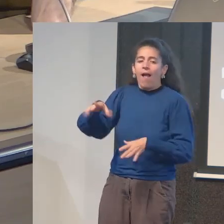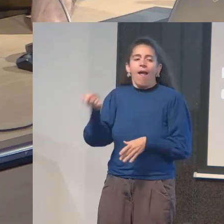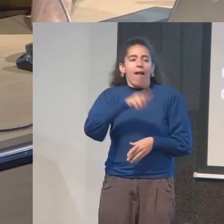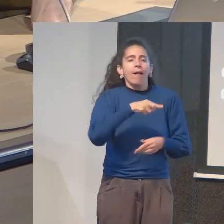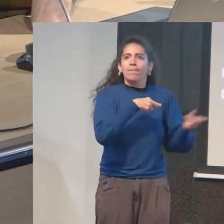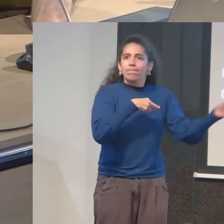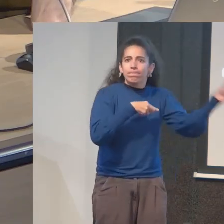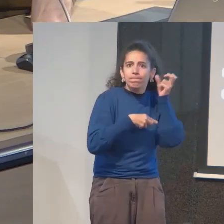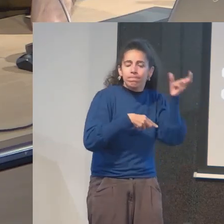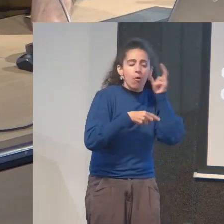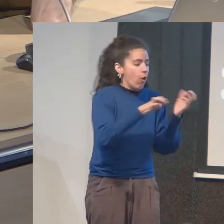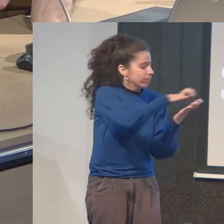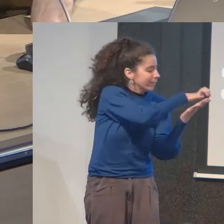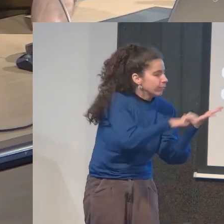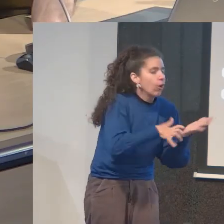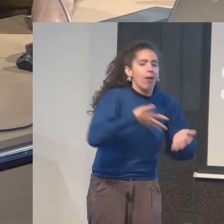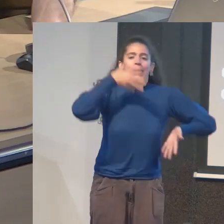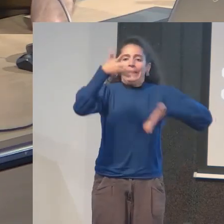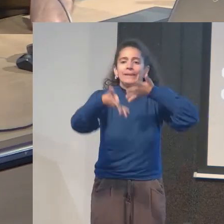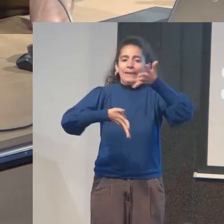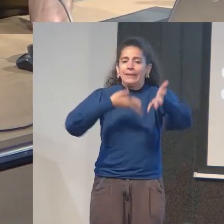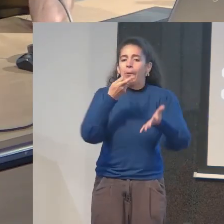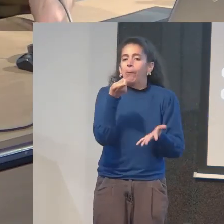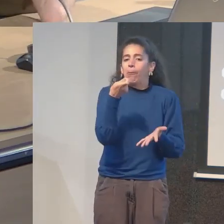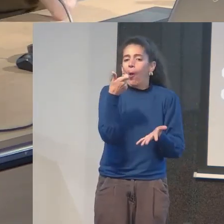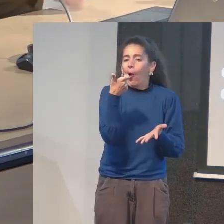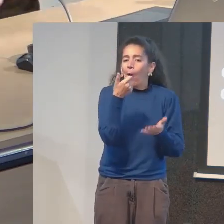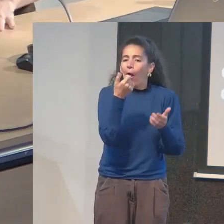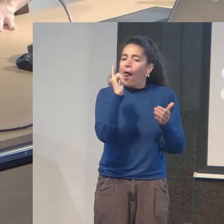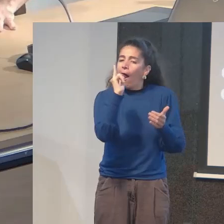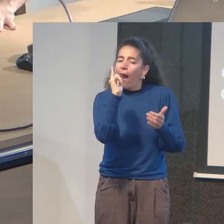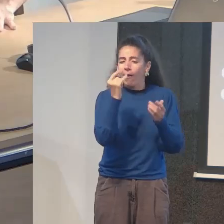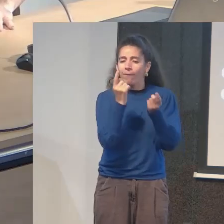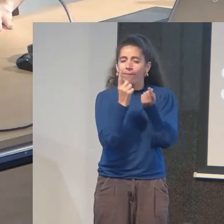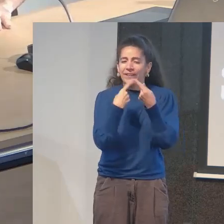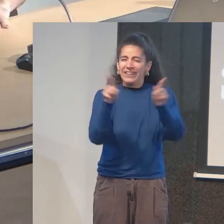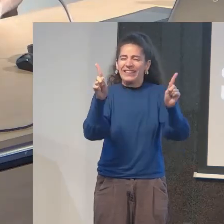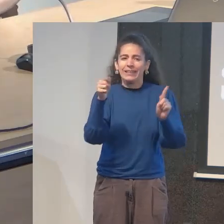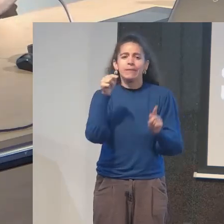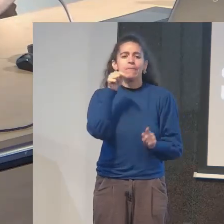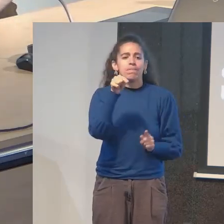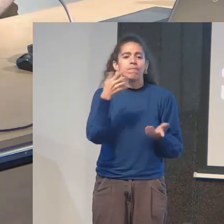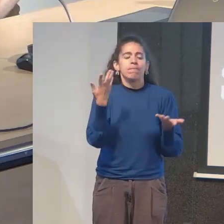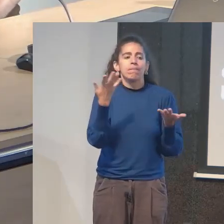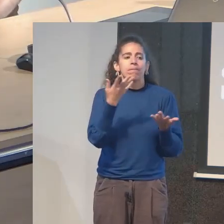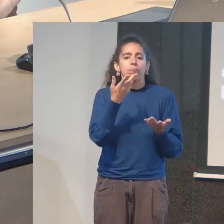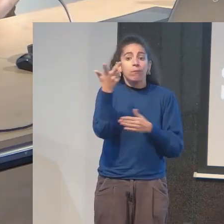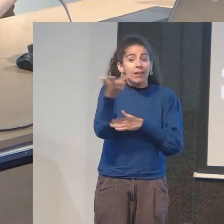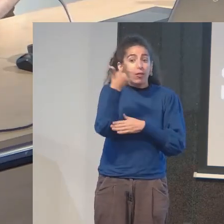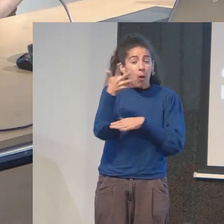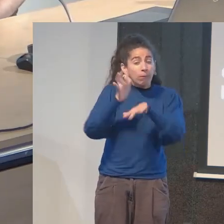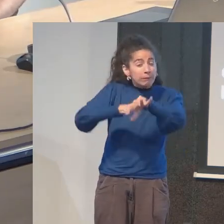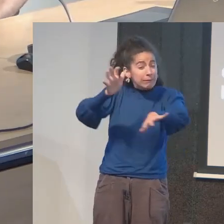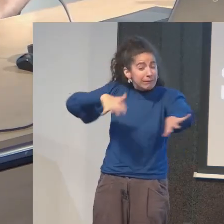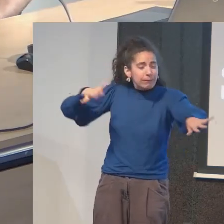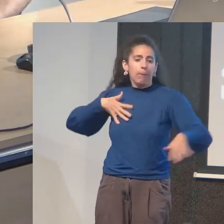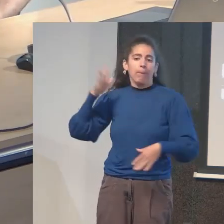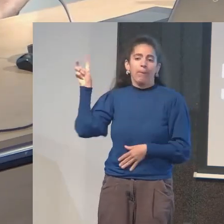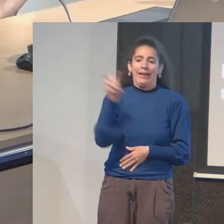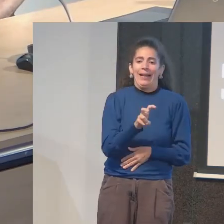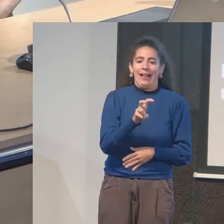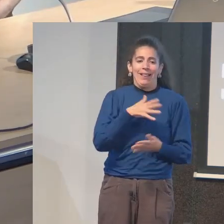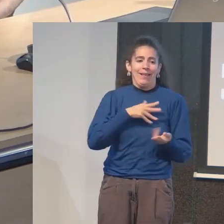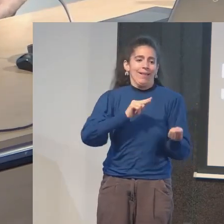estás expresando de forma natural, o cuando luego ya eso se traduce, por ejemplo, en texto, hay como matices